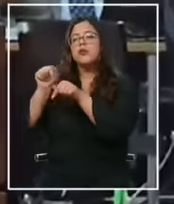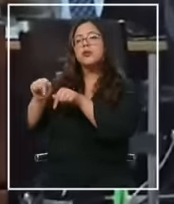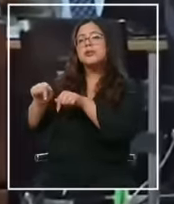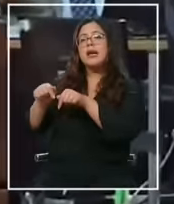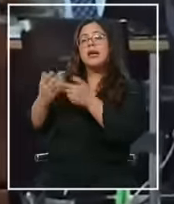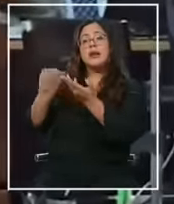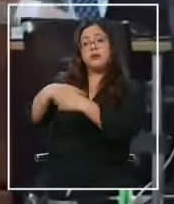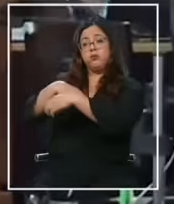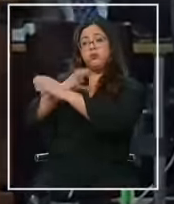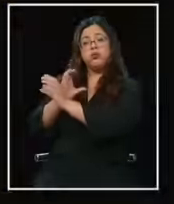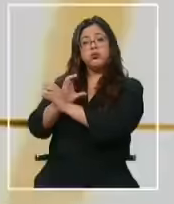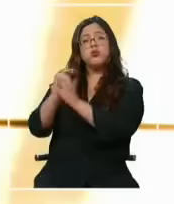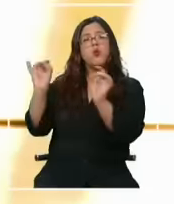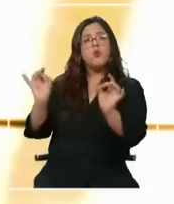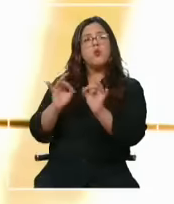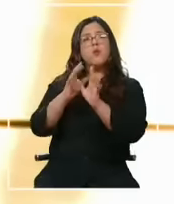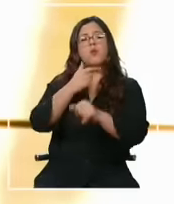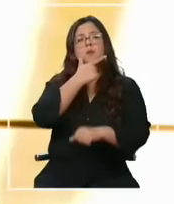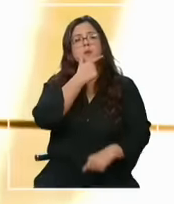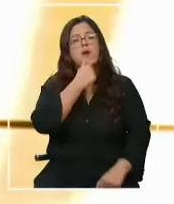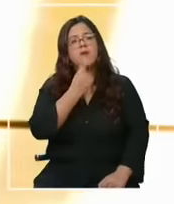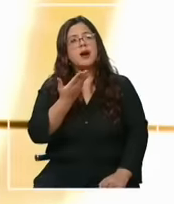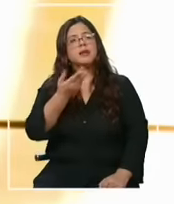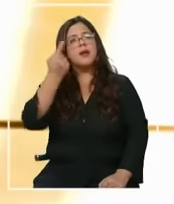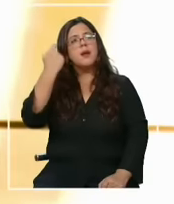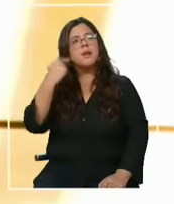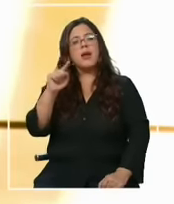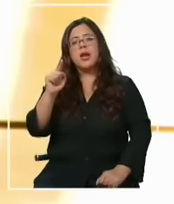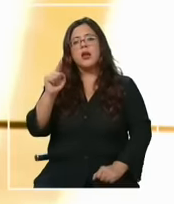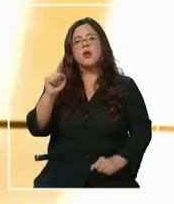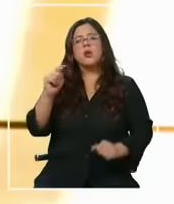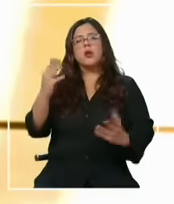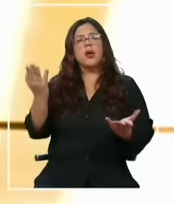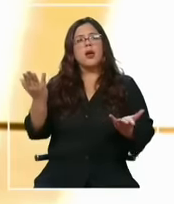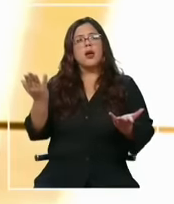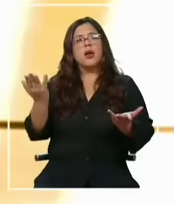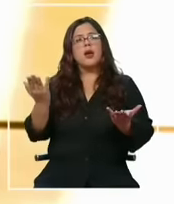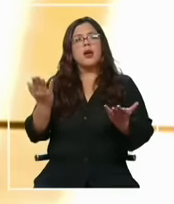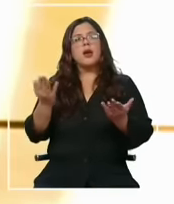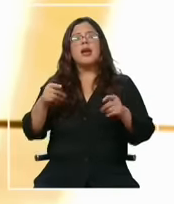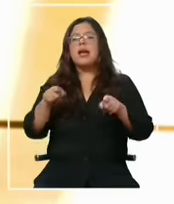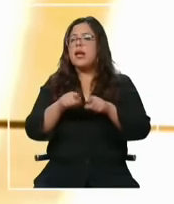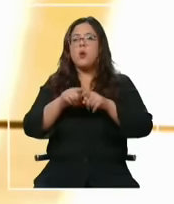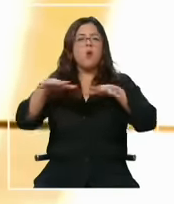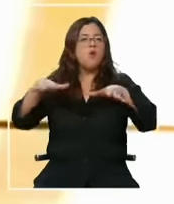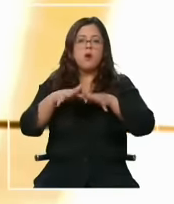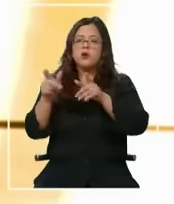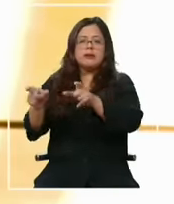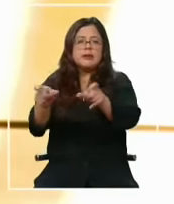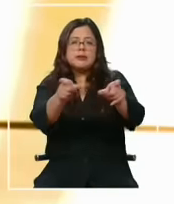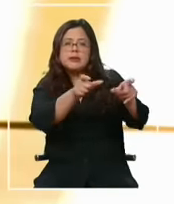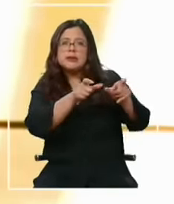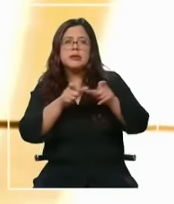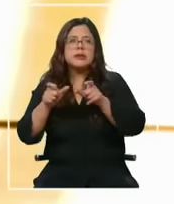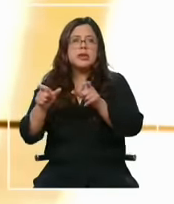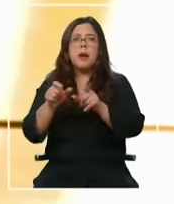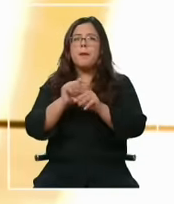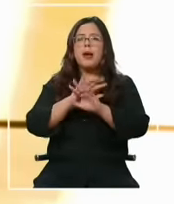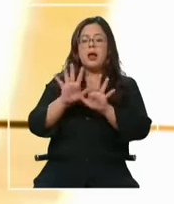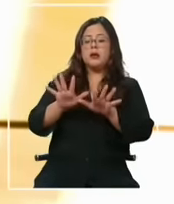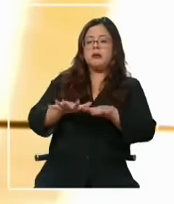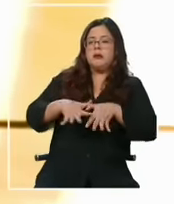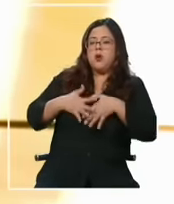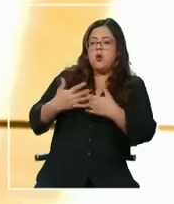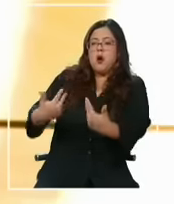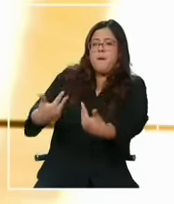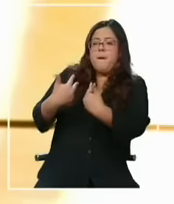manera telemática, probablemente va a ser más sencillo, pero en cualquier caso se va a desplegar un esfuerzo de seguridad para que nadie se sienta